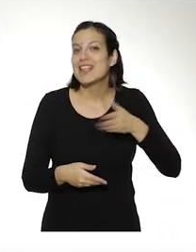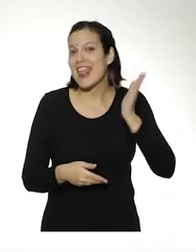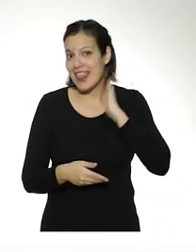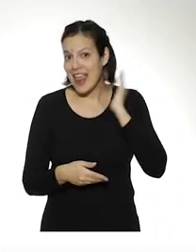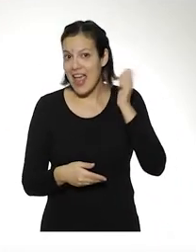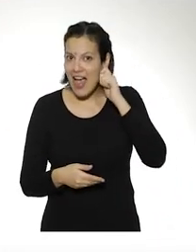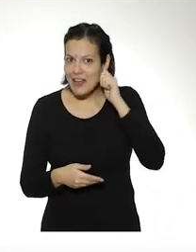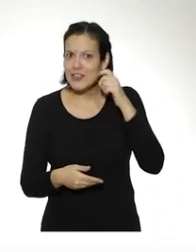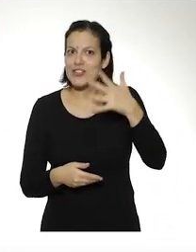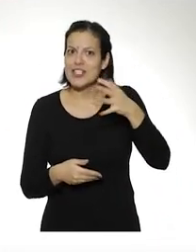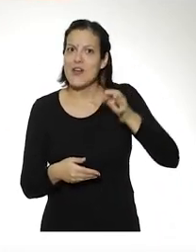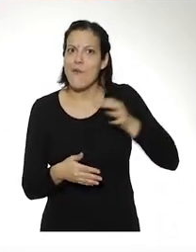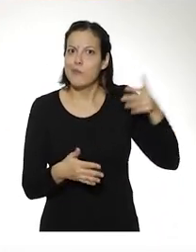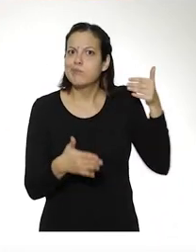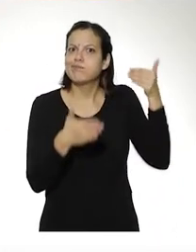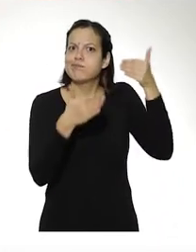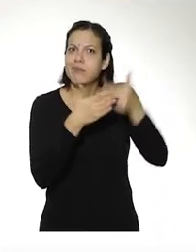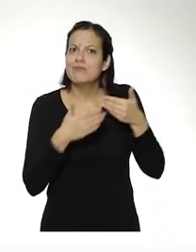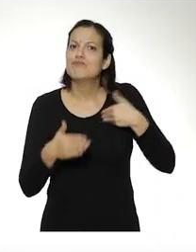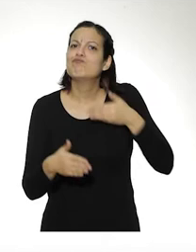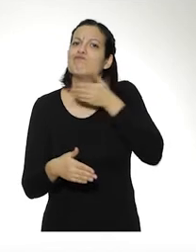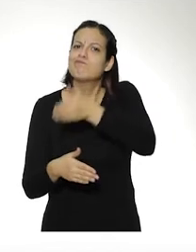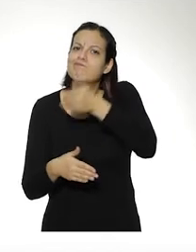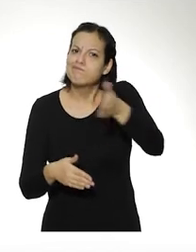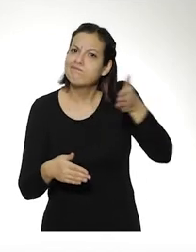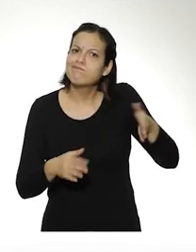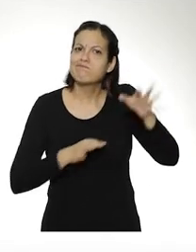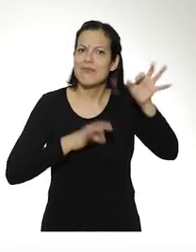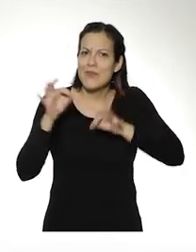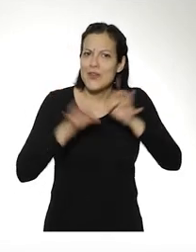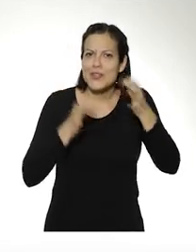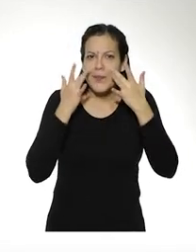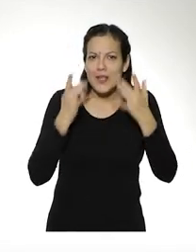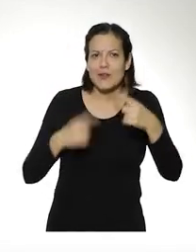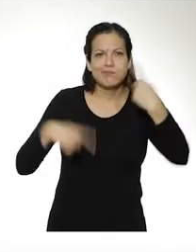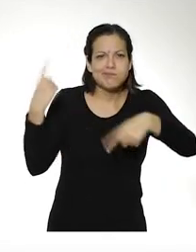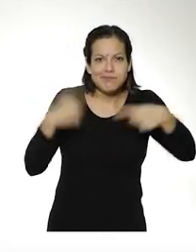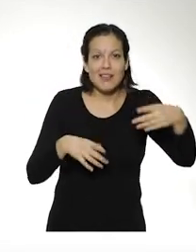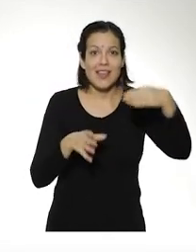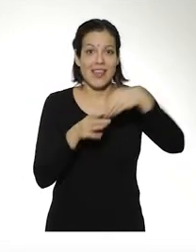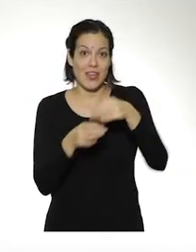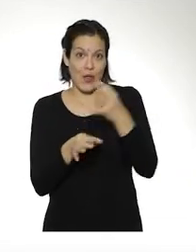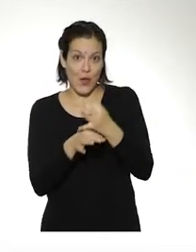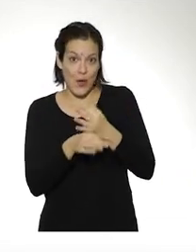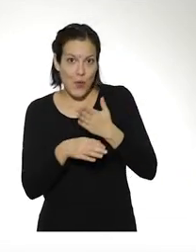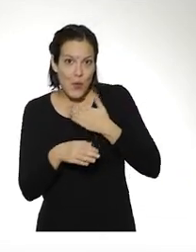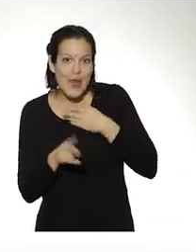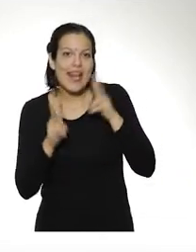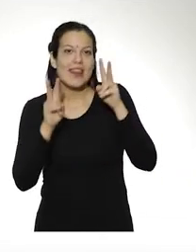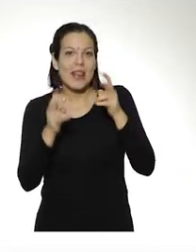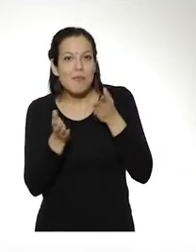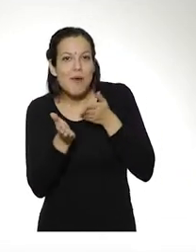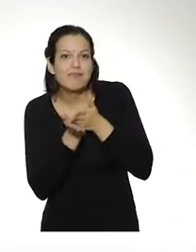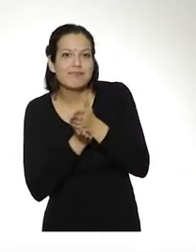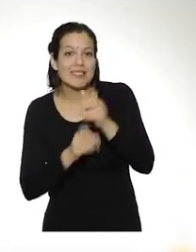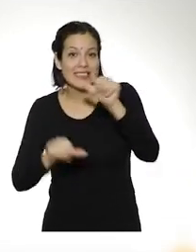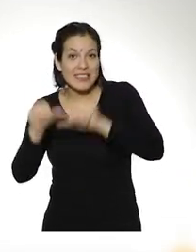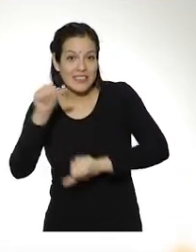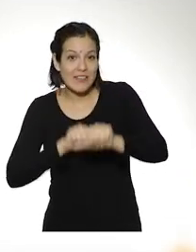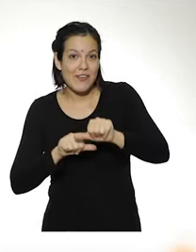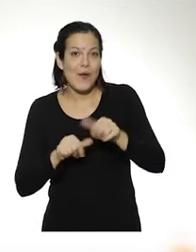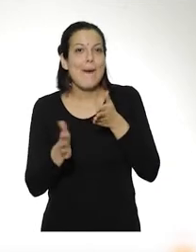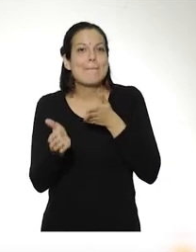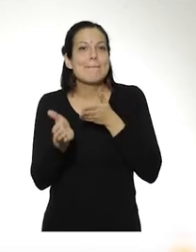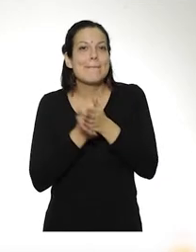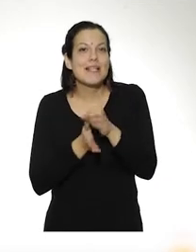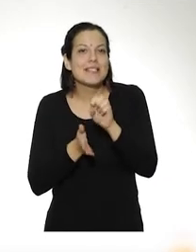años y hace 5 que estoy participando en diferentes proyectos de investigación dentro de mi escuela, en todo lo que es el ámbito científico, en una materia que se